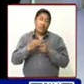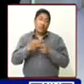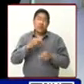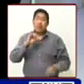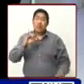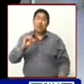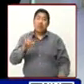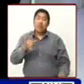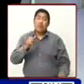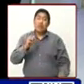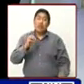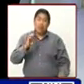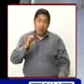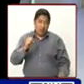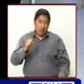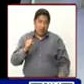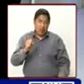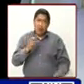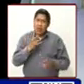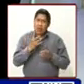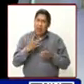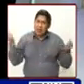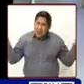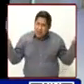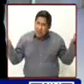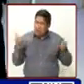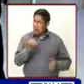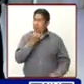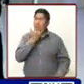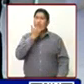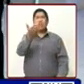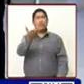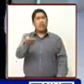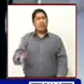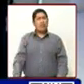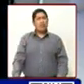de la desaparición de este chiquito.